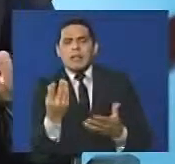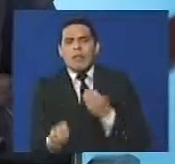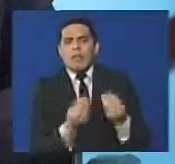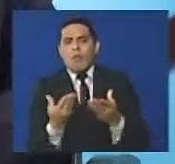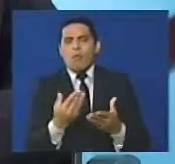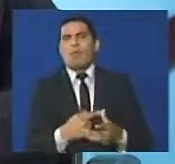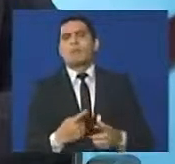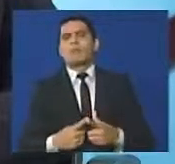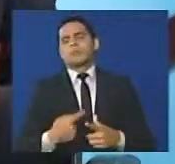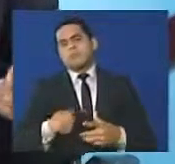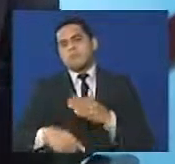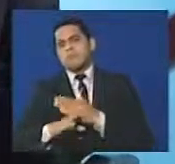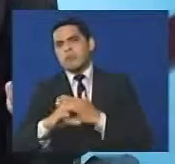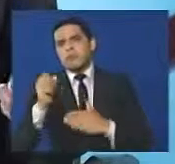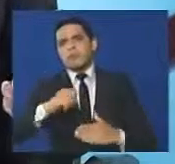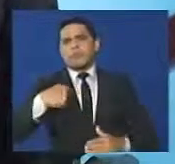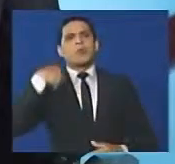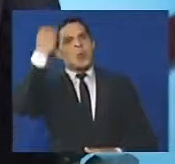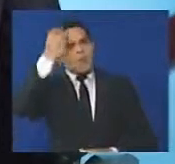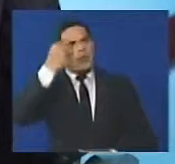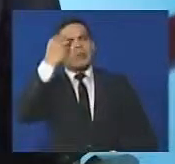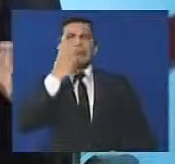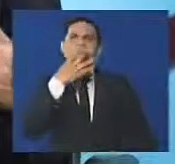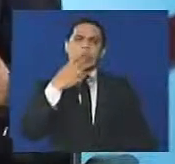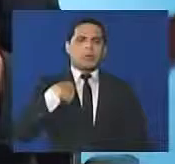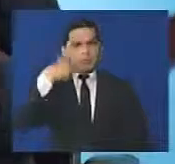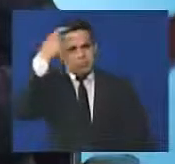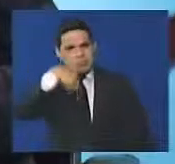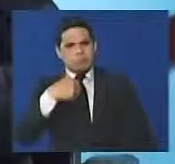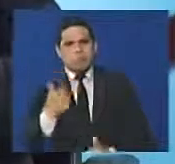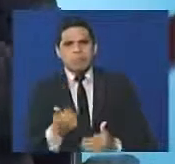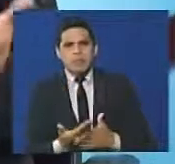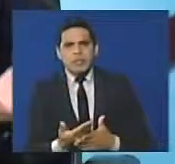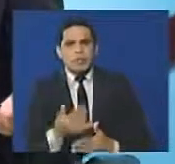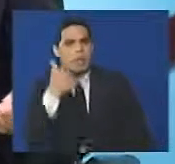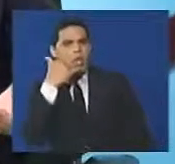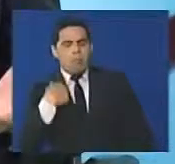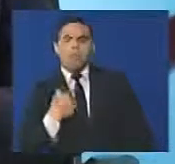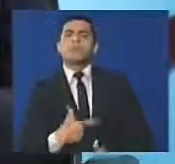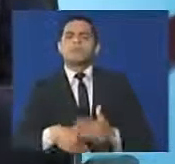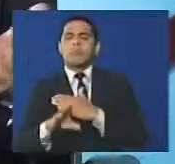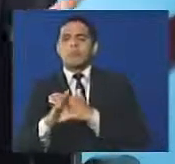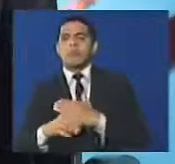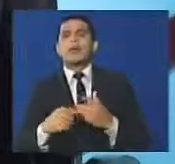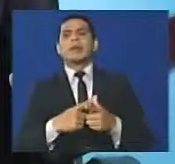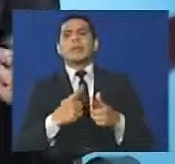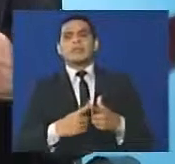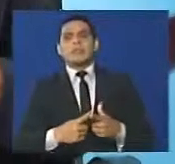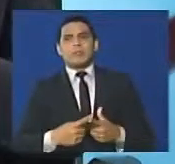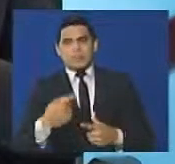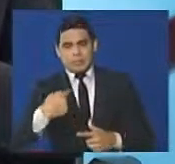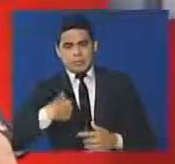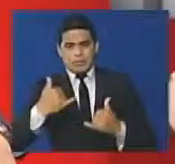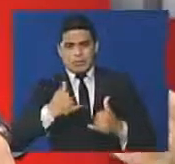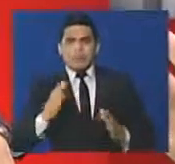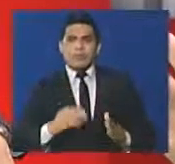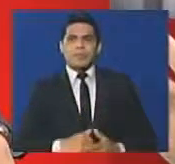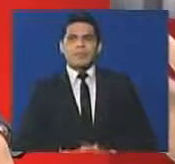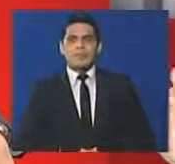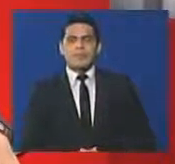Duke Ellington? Pero después pensé, digo, bueno, me llamaron, yo voy a ir. Claro. Pero lo más importante...